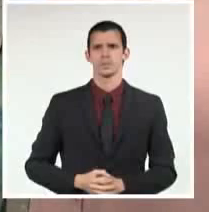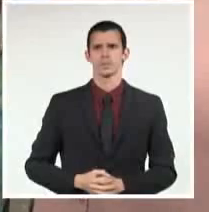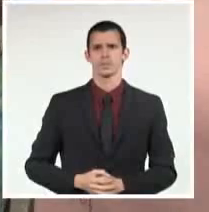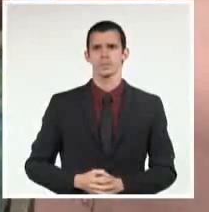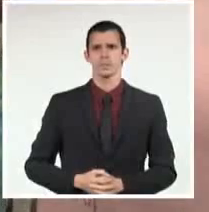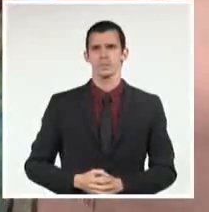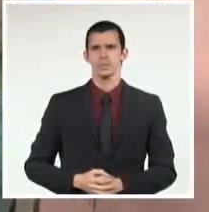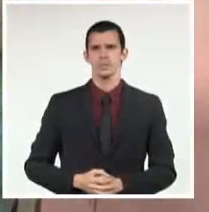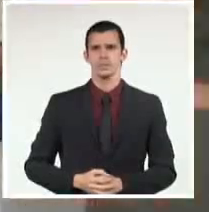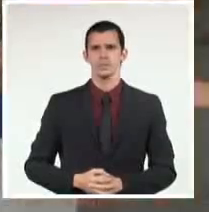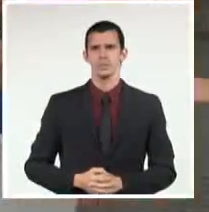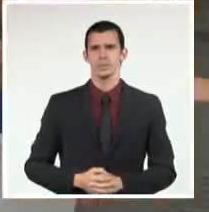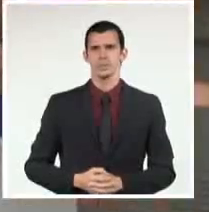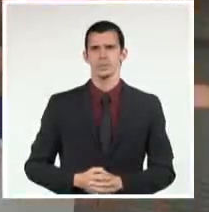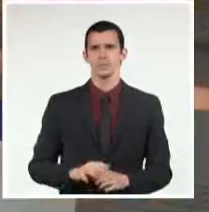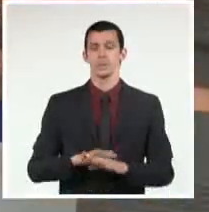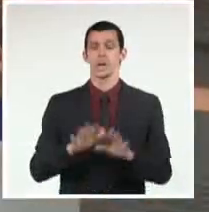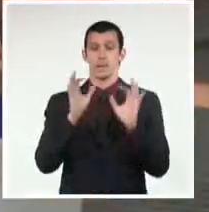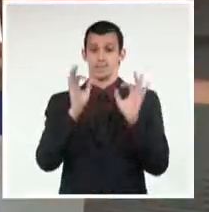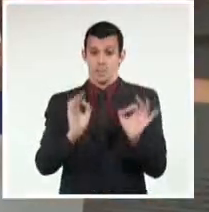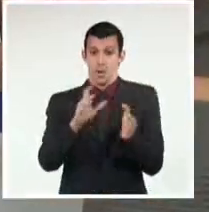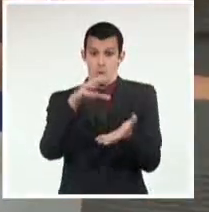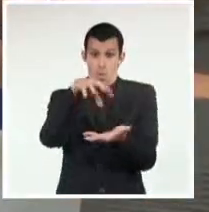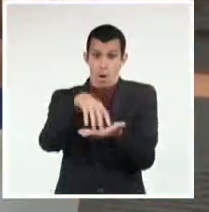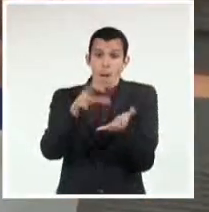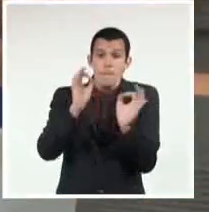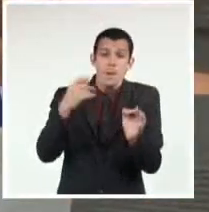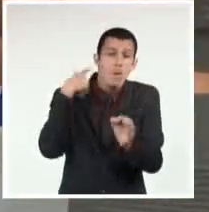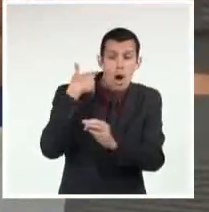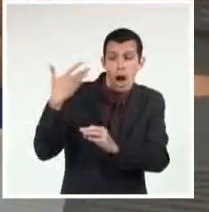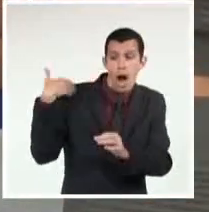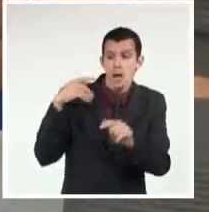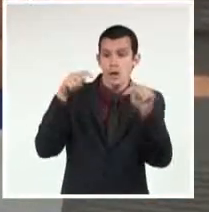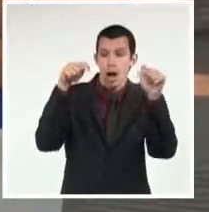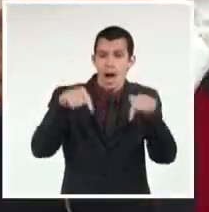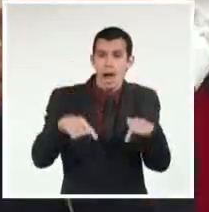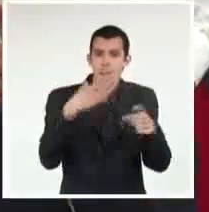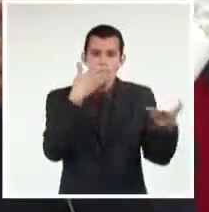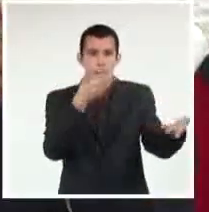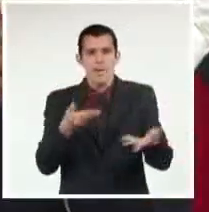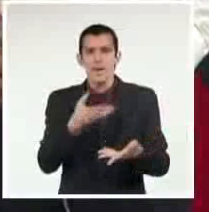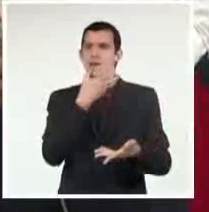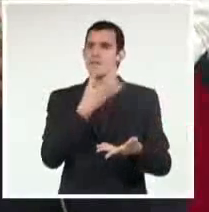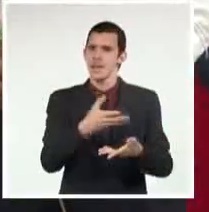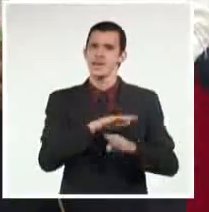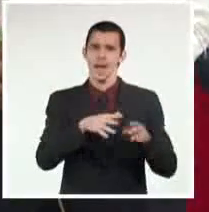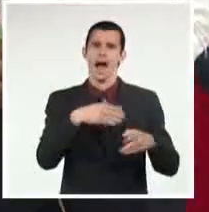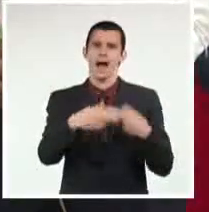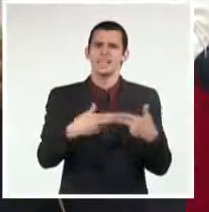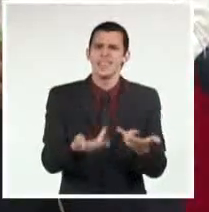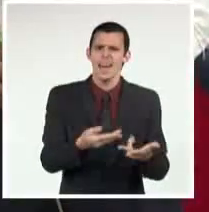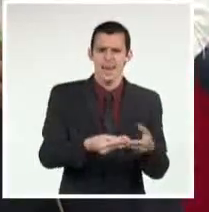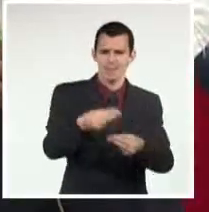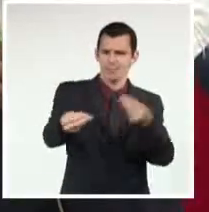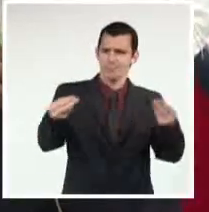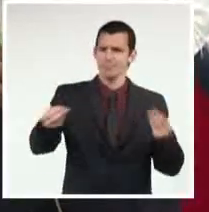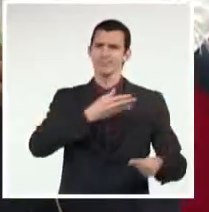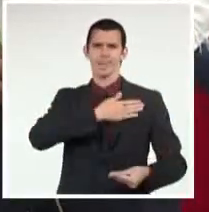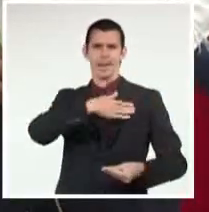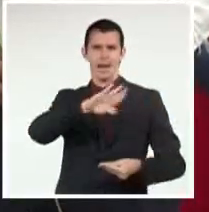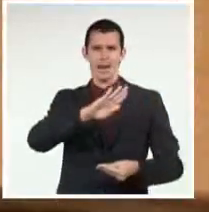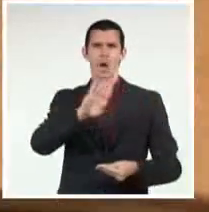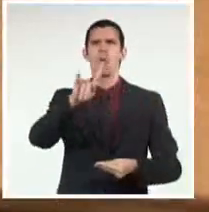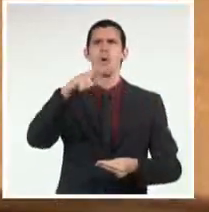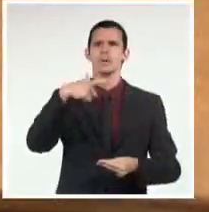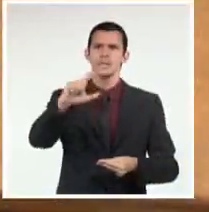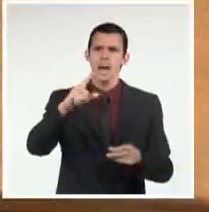bienvenida a los barbudos, estudiantes y trabajadores de vanguardia recibieron el carnet que los acredita como nuevos miembros de la Juventud y el Partido